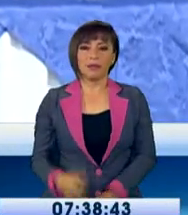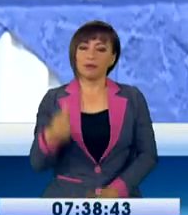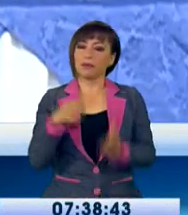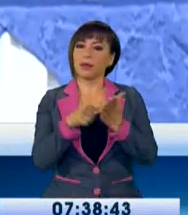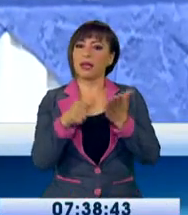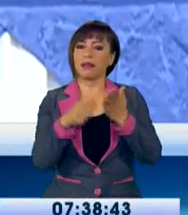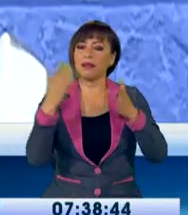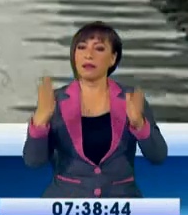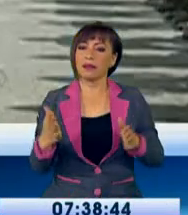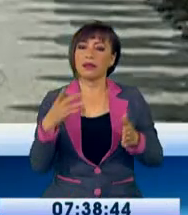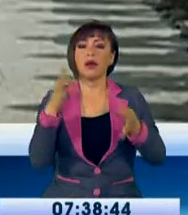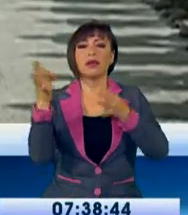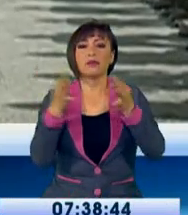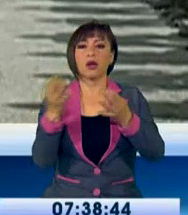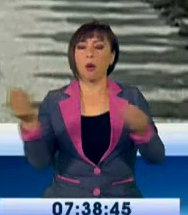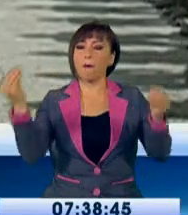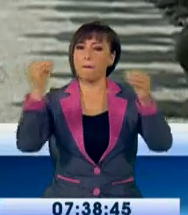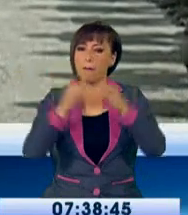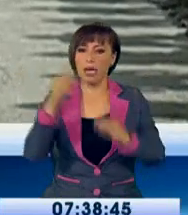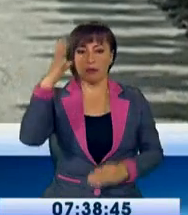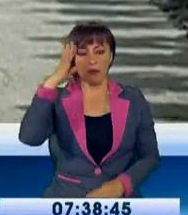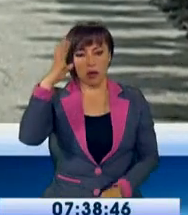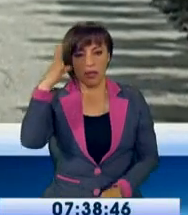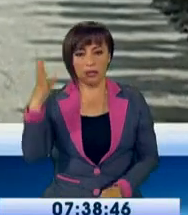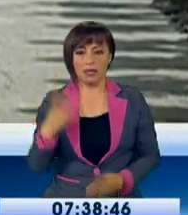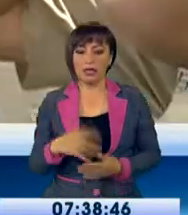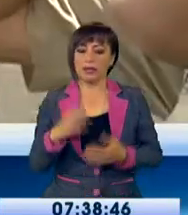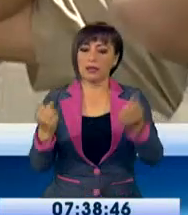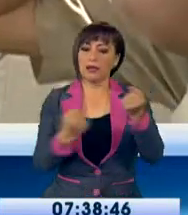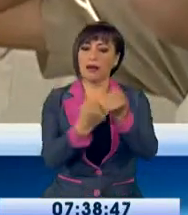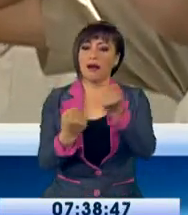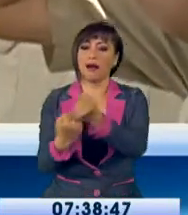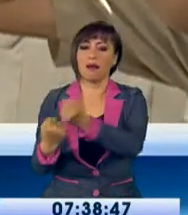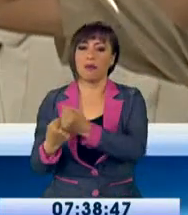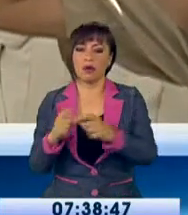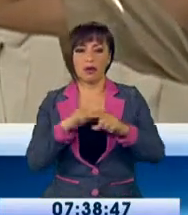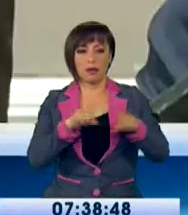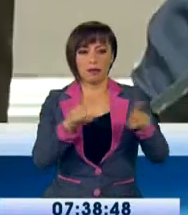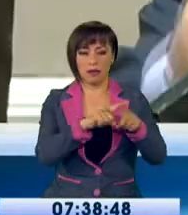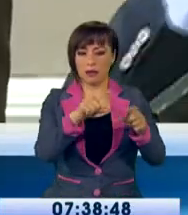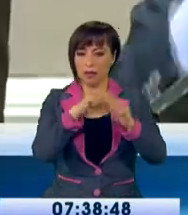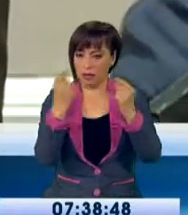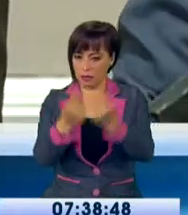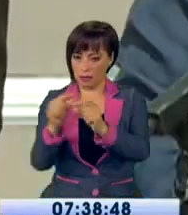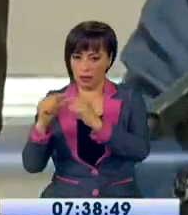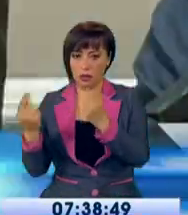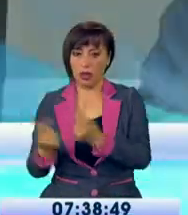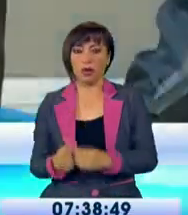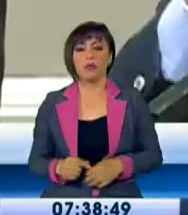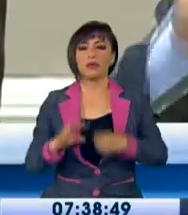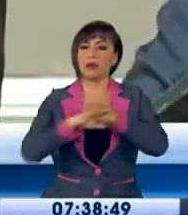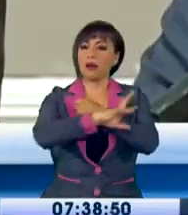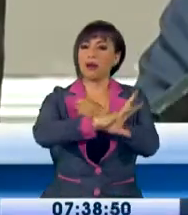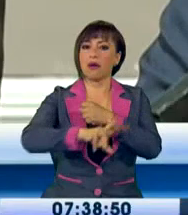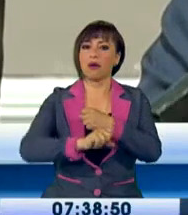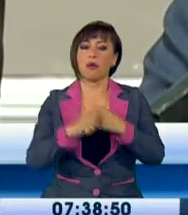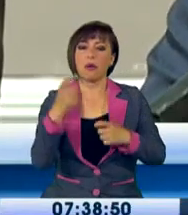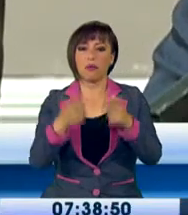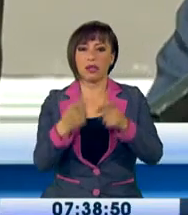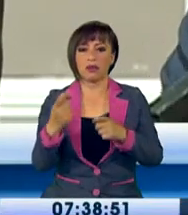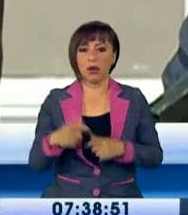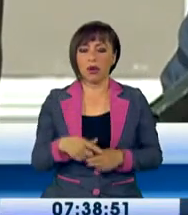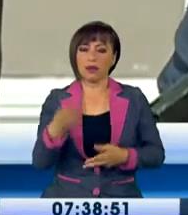policías estarán al servicio de los diferentes comandos con propósitos específicos. El robo a personas y el